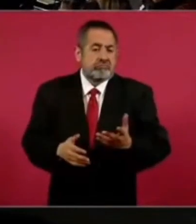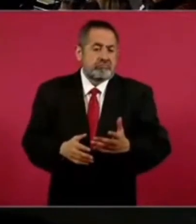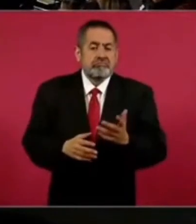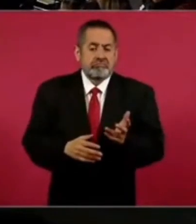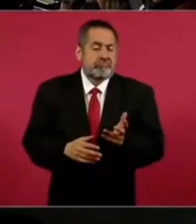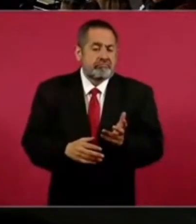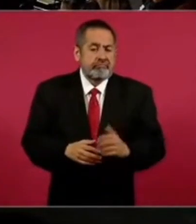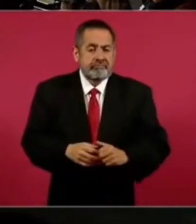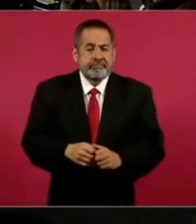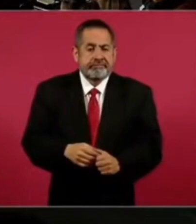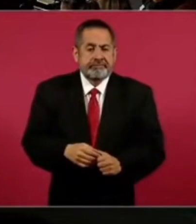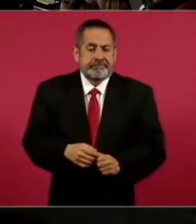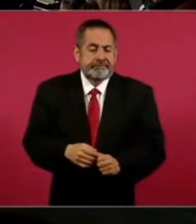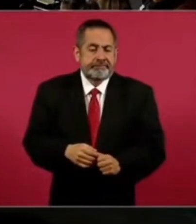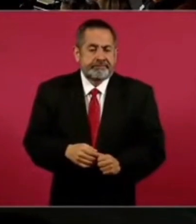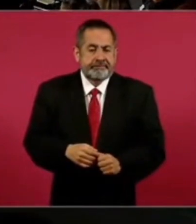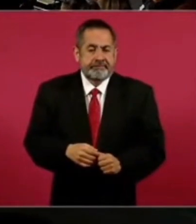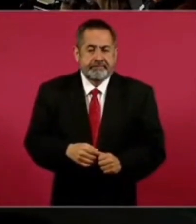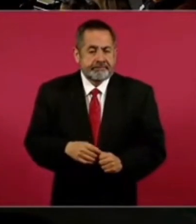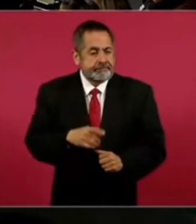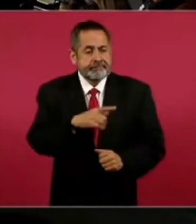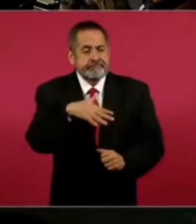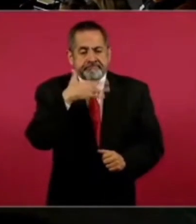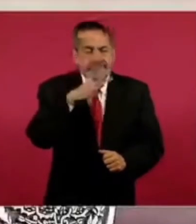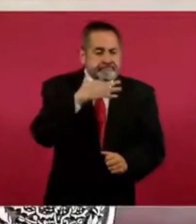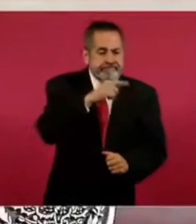permitir la corrupción,